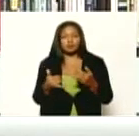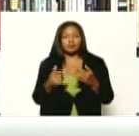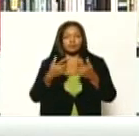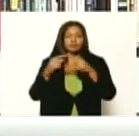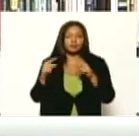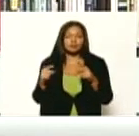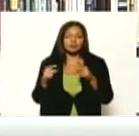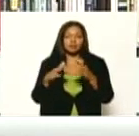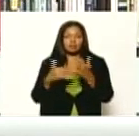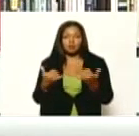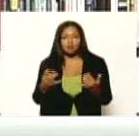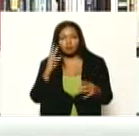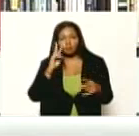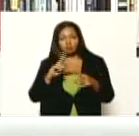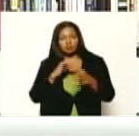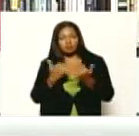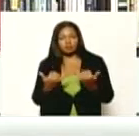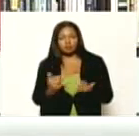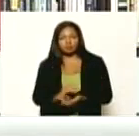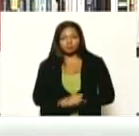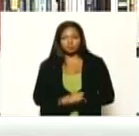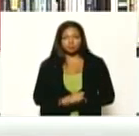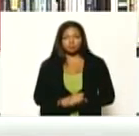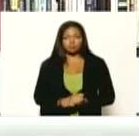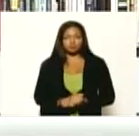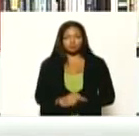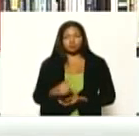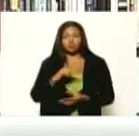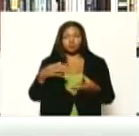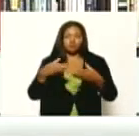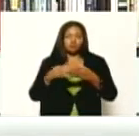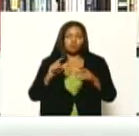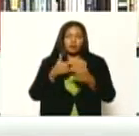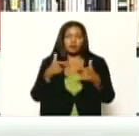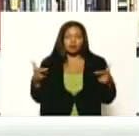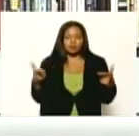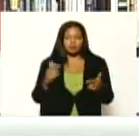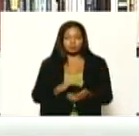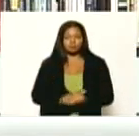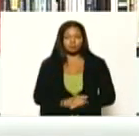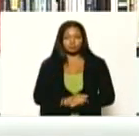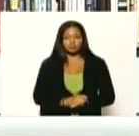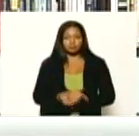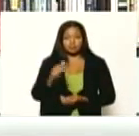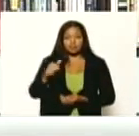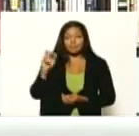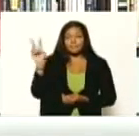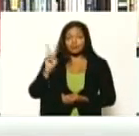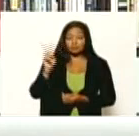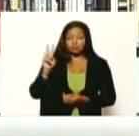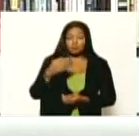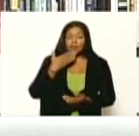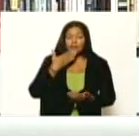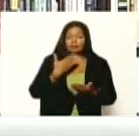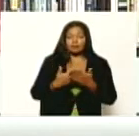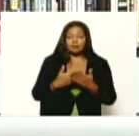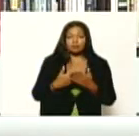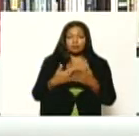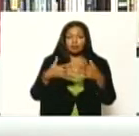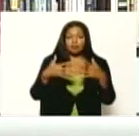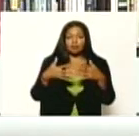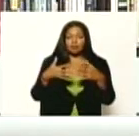diferencias de transmisibilidad y virulencia de la cepa en general. En Venezuela, gracias a los